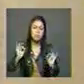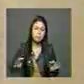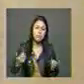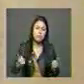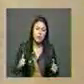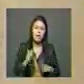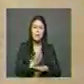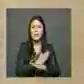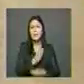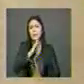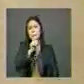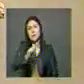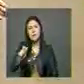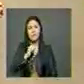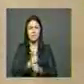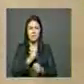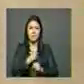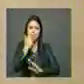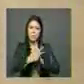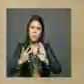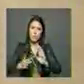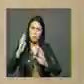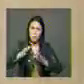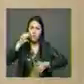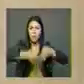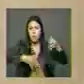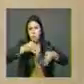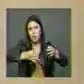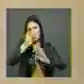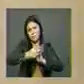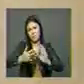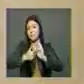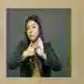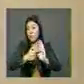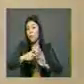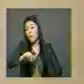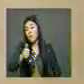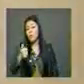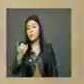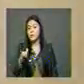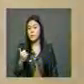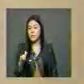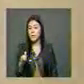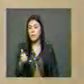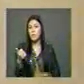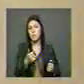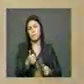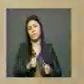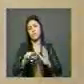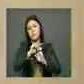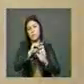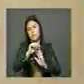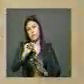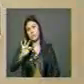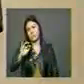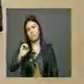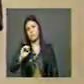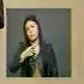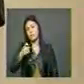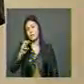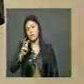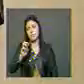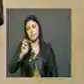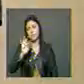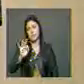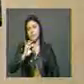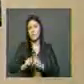jueces constitucionales en jurisprudencia, verbigracia auto 283 del año 2010